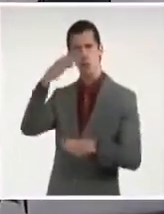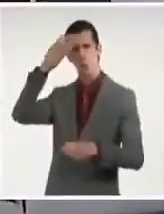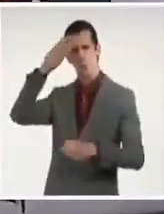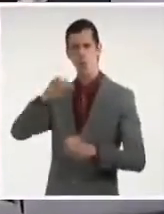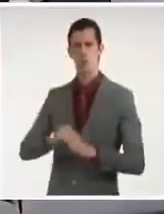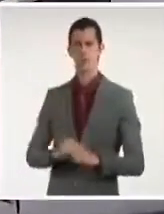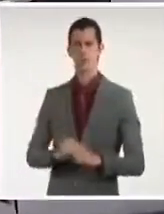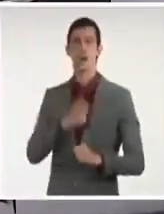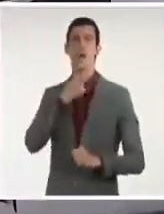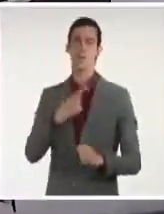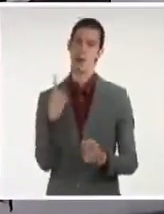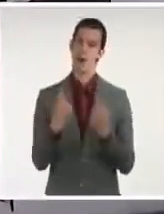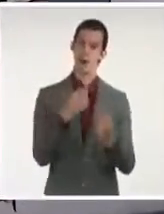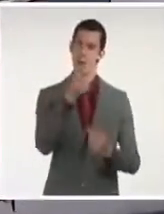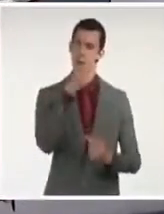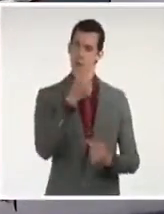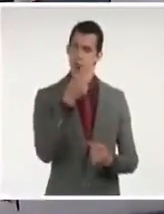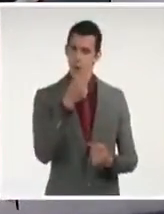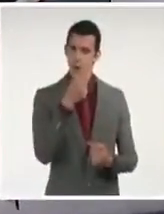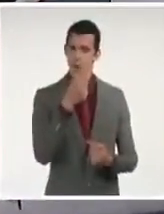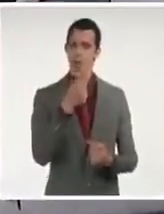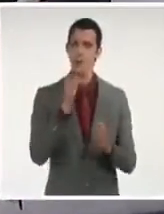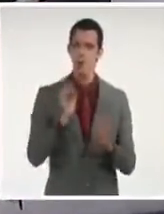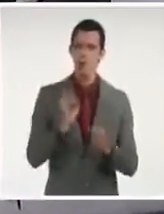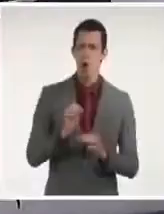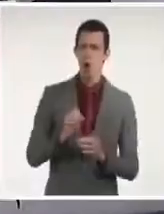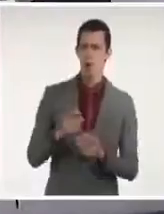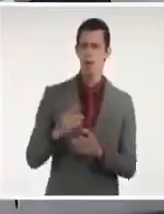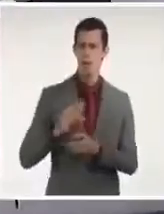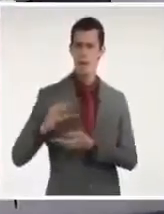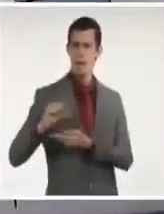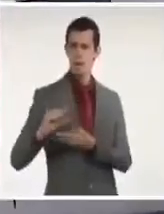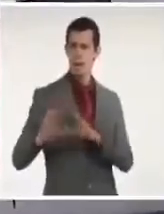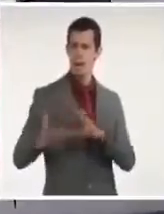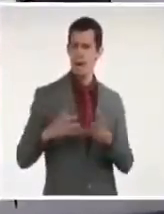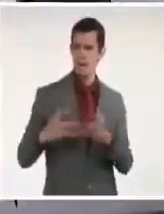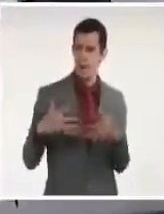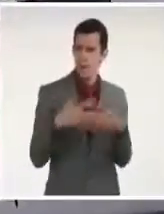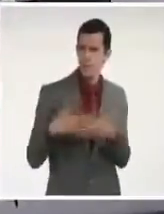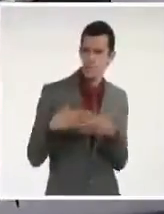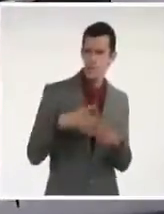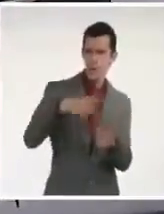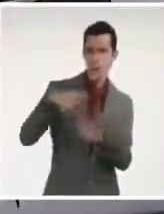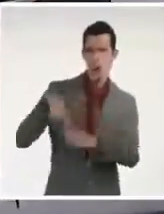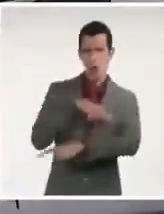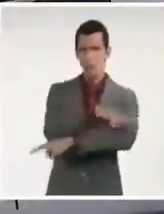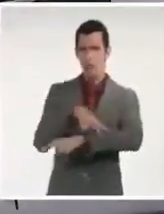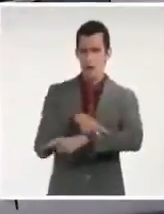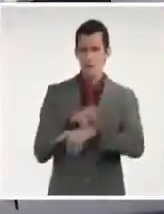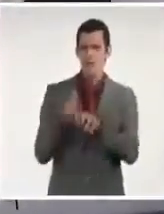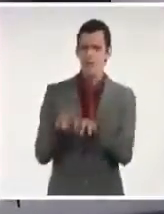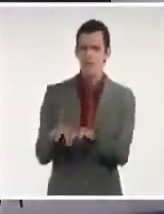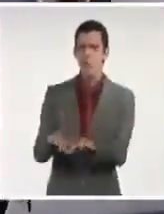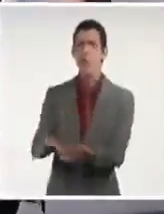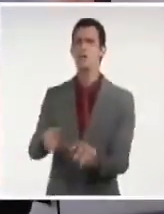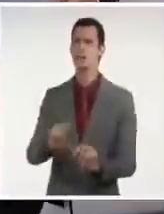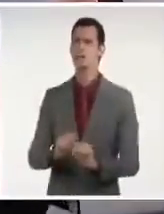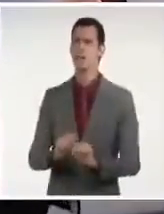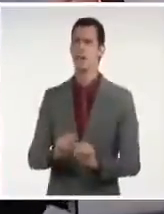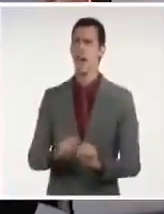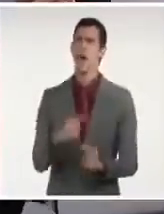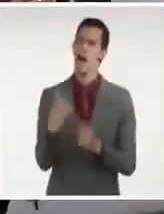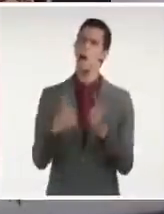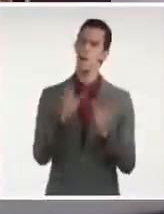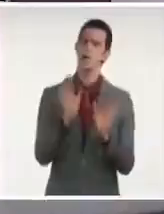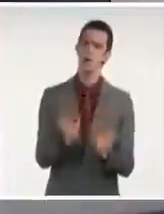agenda dictada desde el exterior y eso es una realidad. Hay otro grupo que también le sigue. También hay mucha gente